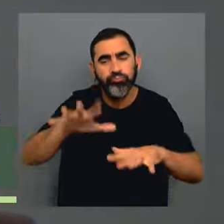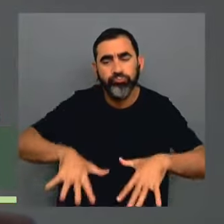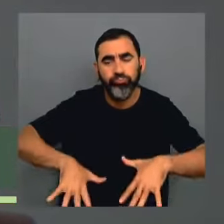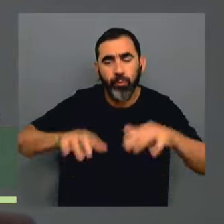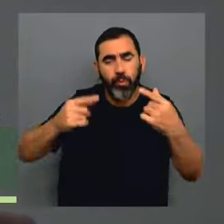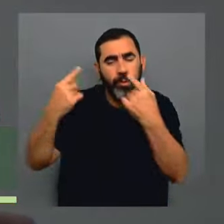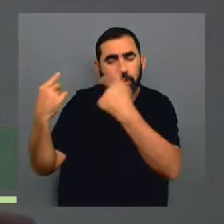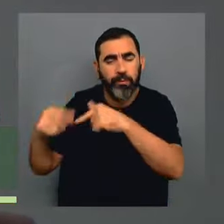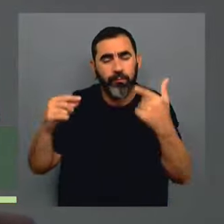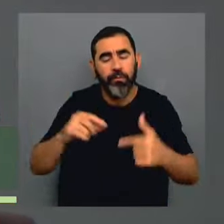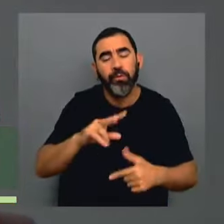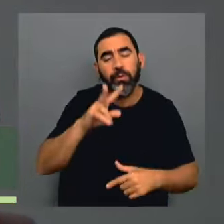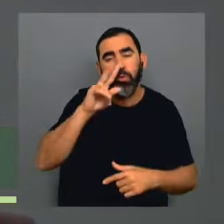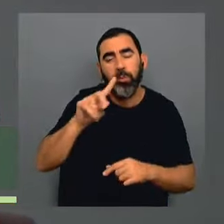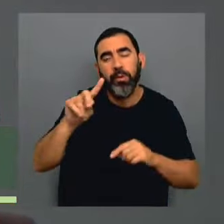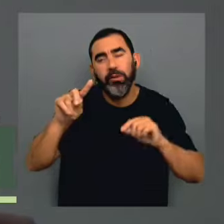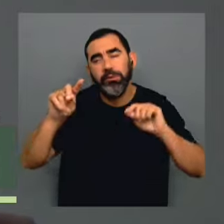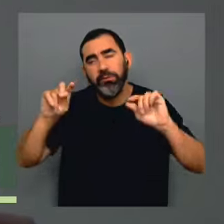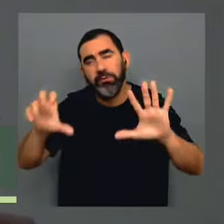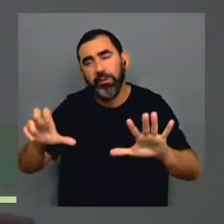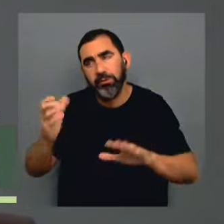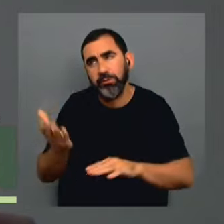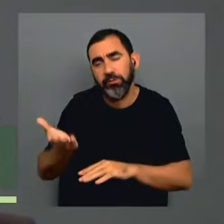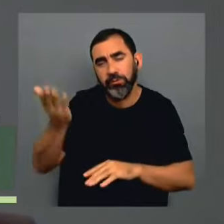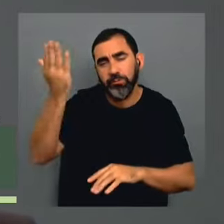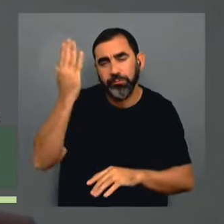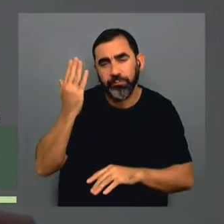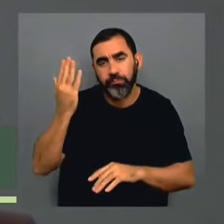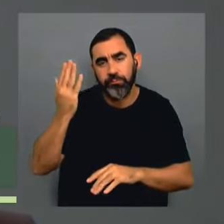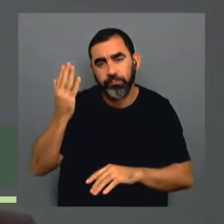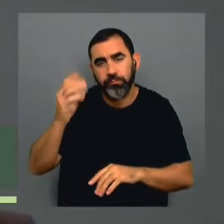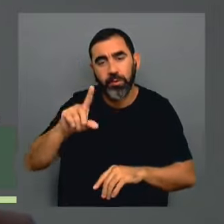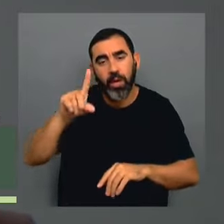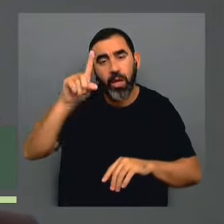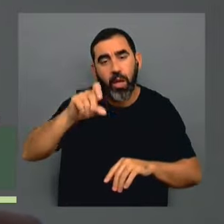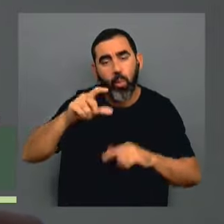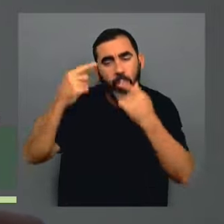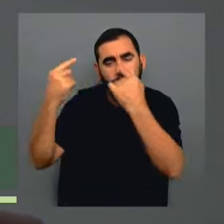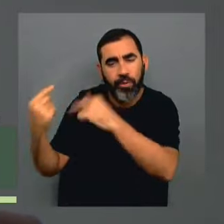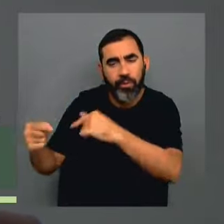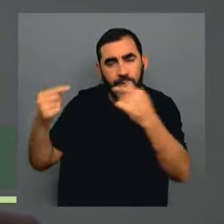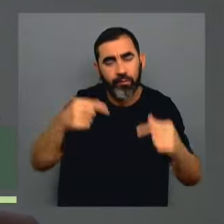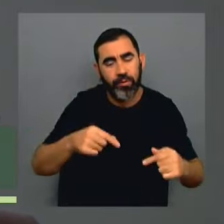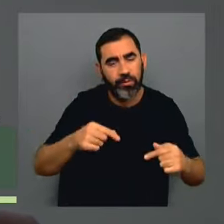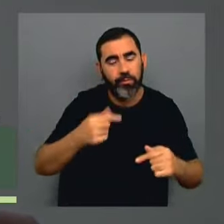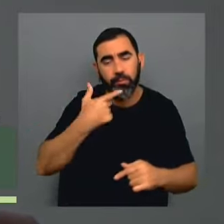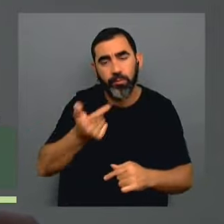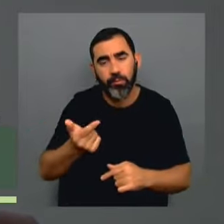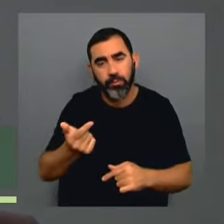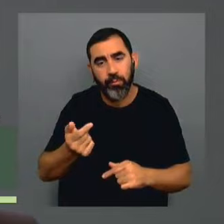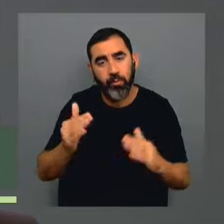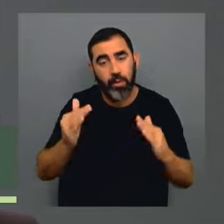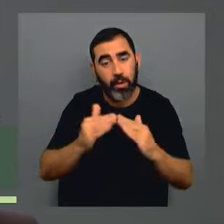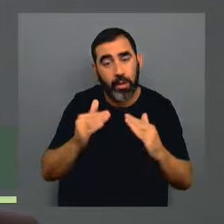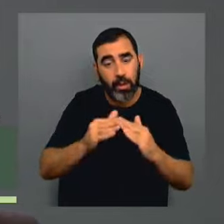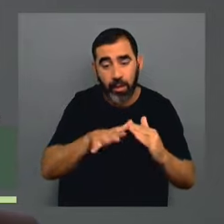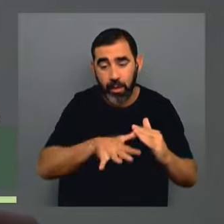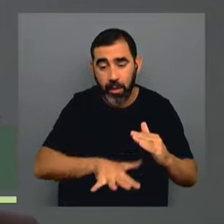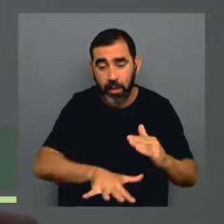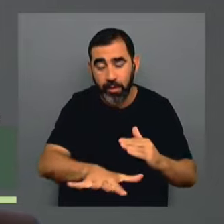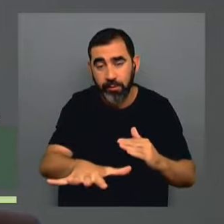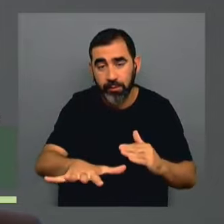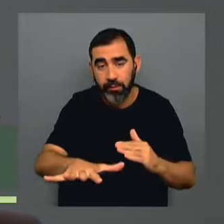en 2016 e digamos Se movió el agua de manera diferente o llegó a a casas o calles que en